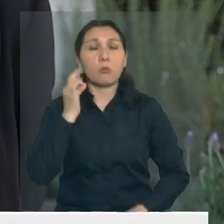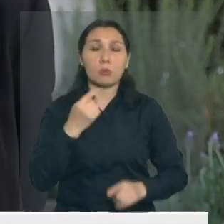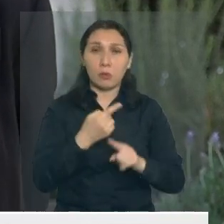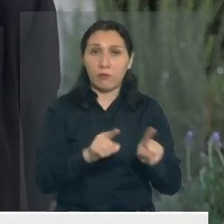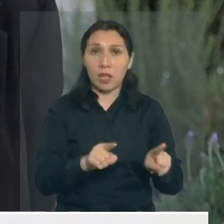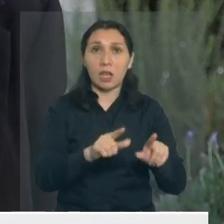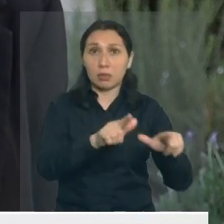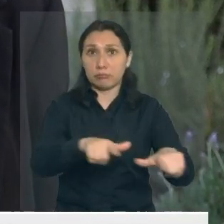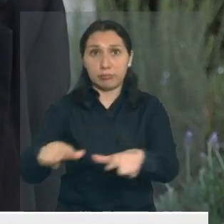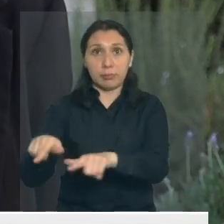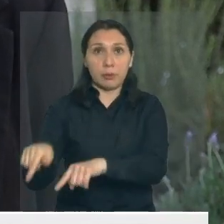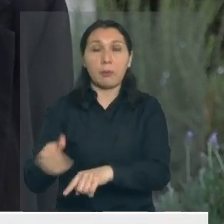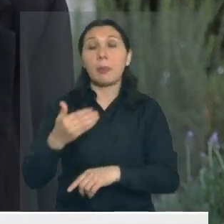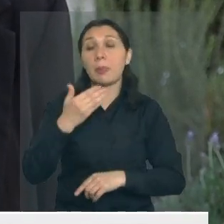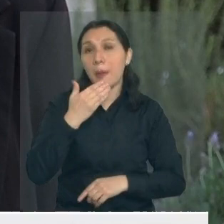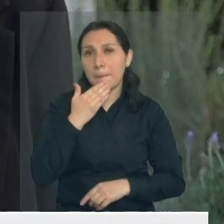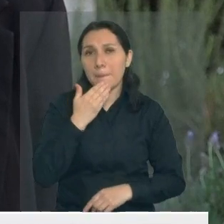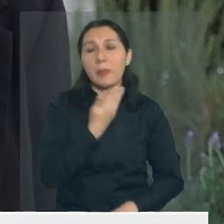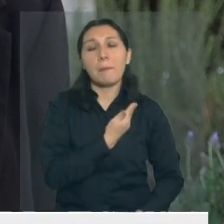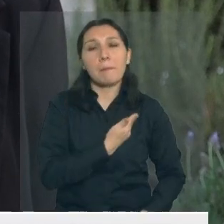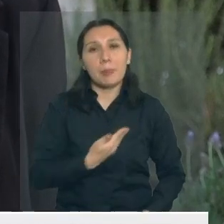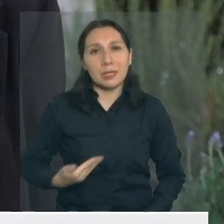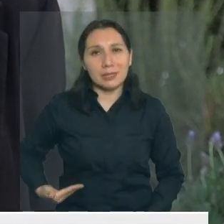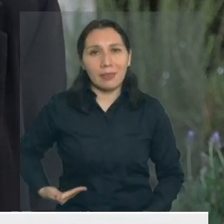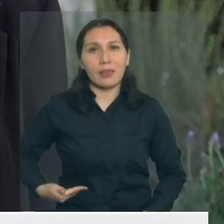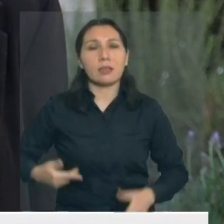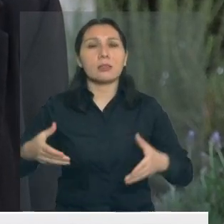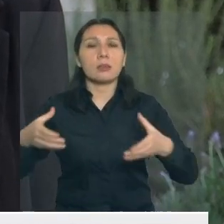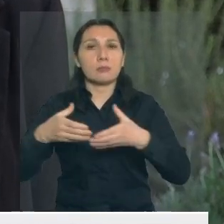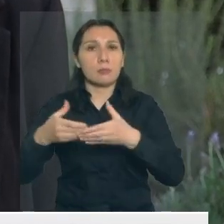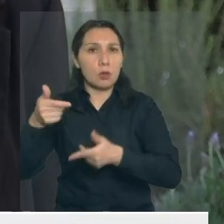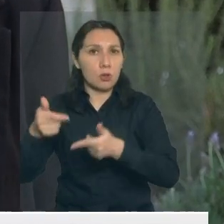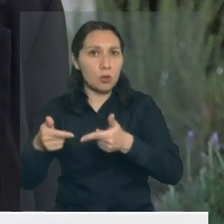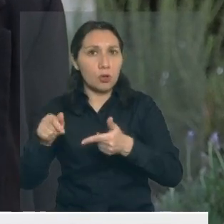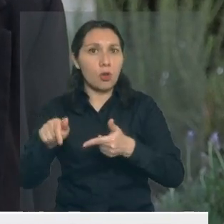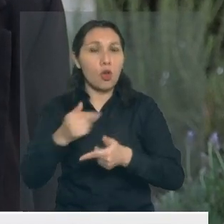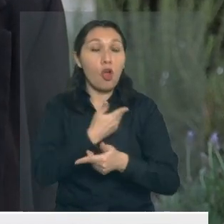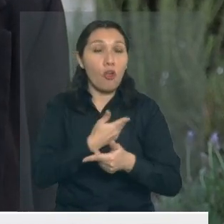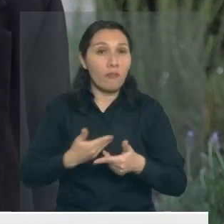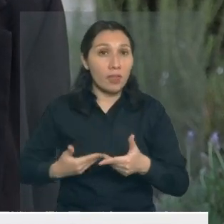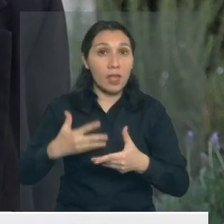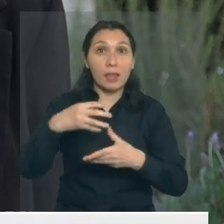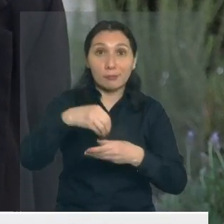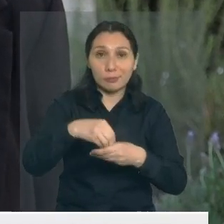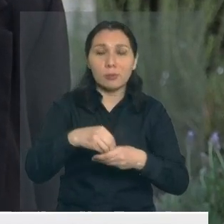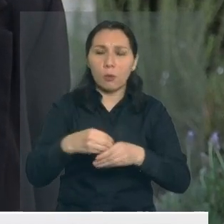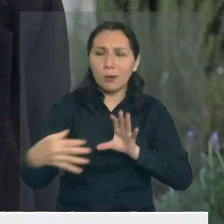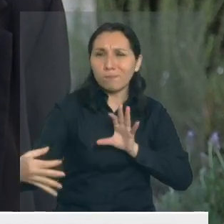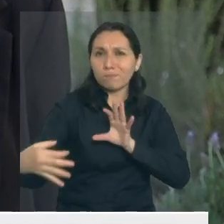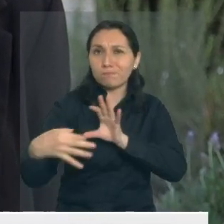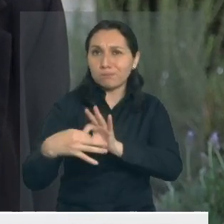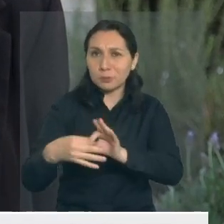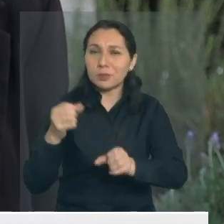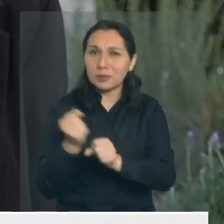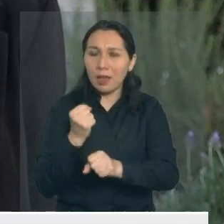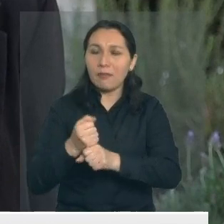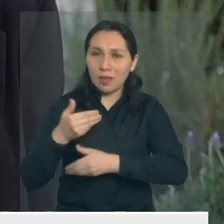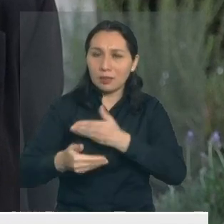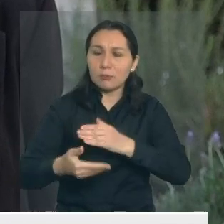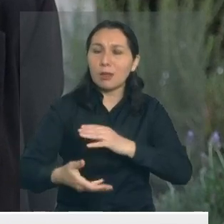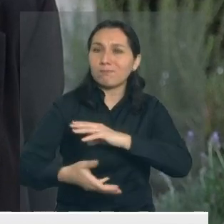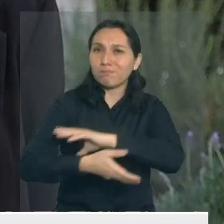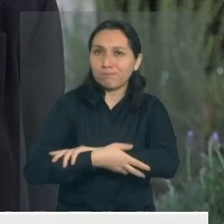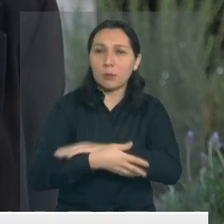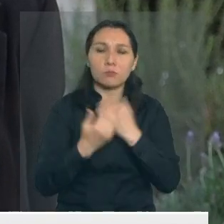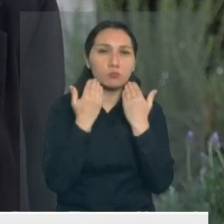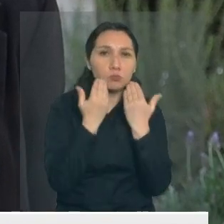como también con los presidentes de los partidos de gobierno, para poder agilizar y afianzar el trabajo y poder ir en beneficio